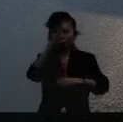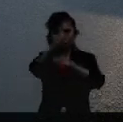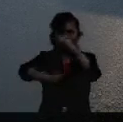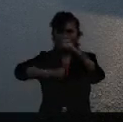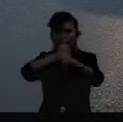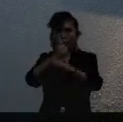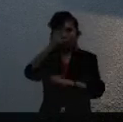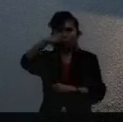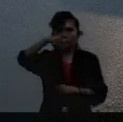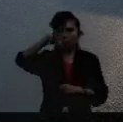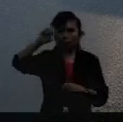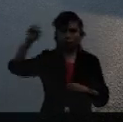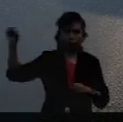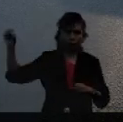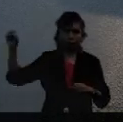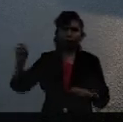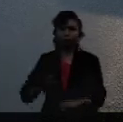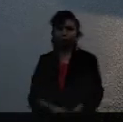Quintana